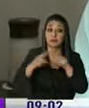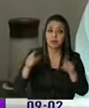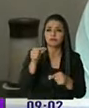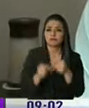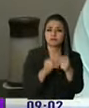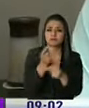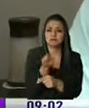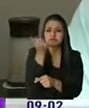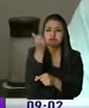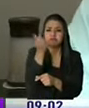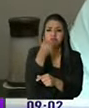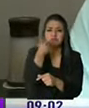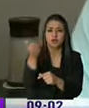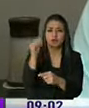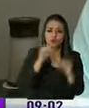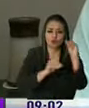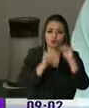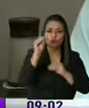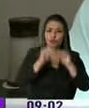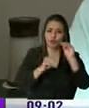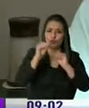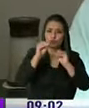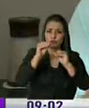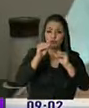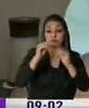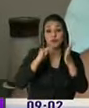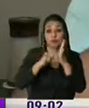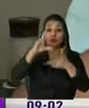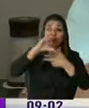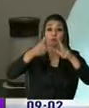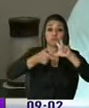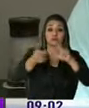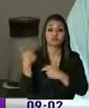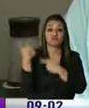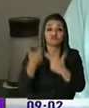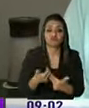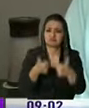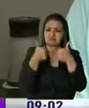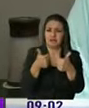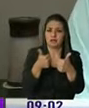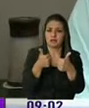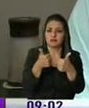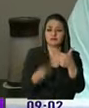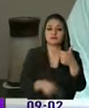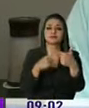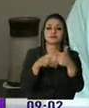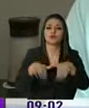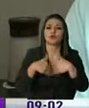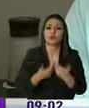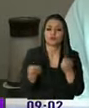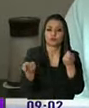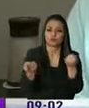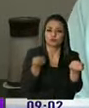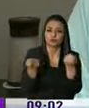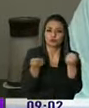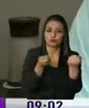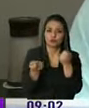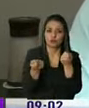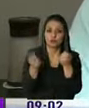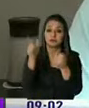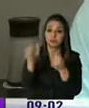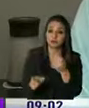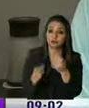como la composición del Acordicom, como el mecanismo para las